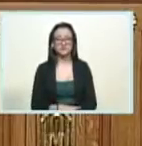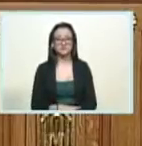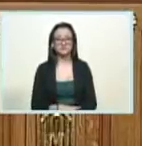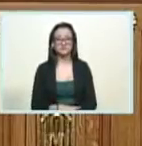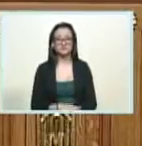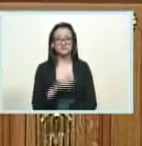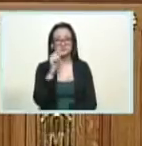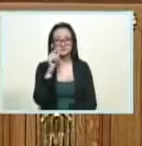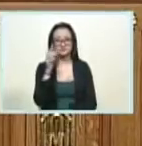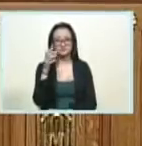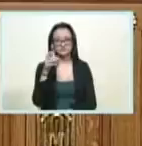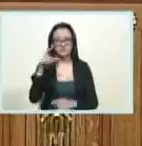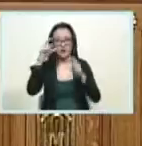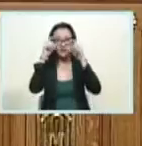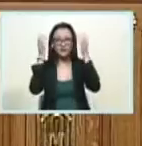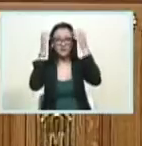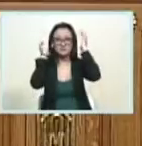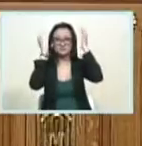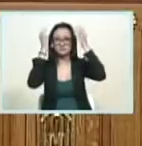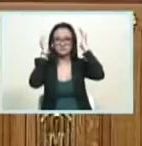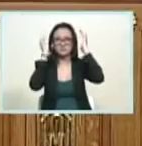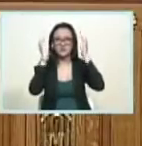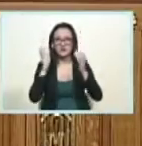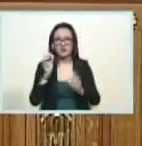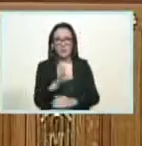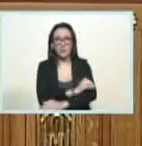Alup, mi gran amigo Henry Ramos Alup,